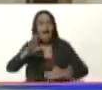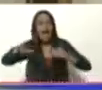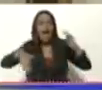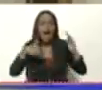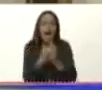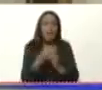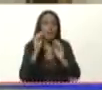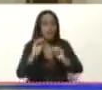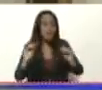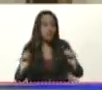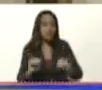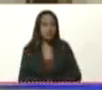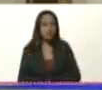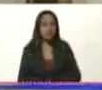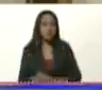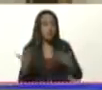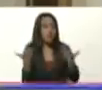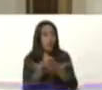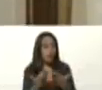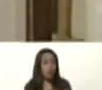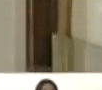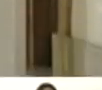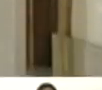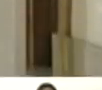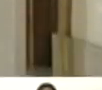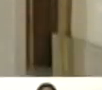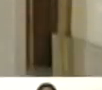aviso las clases a nivel